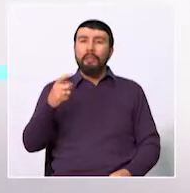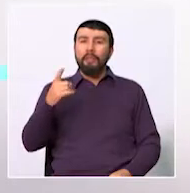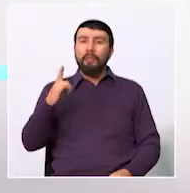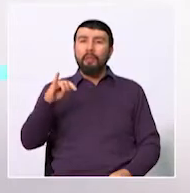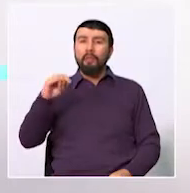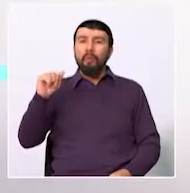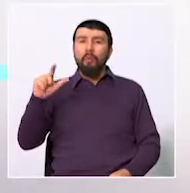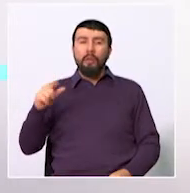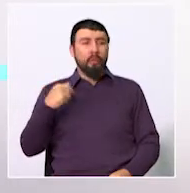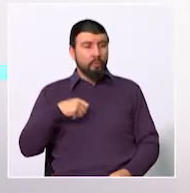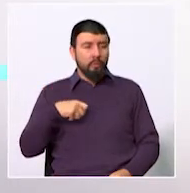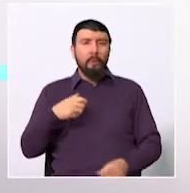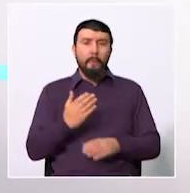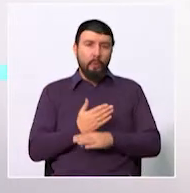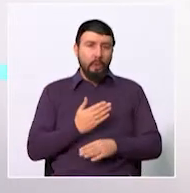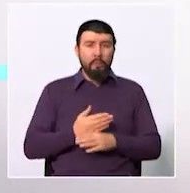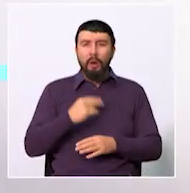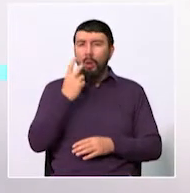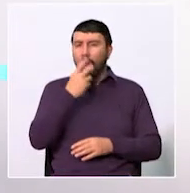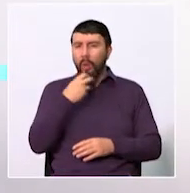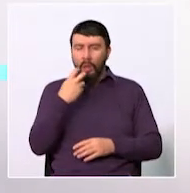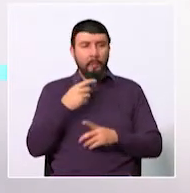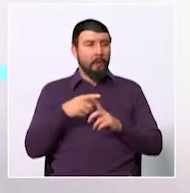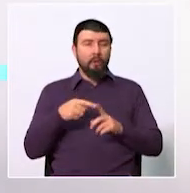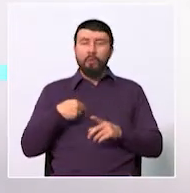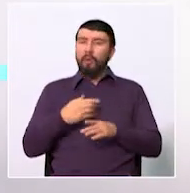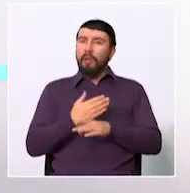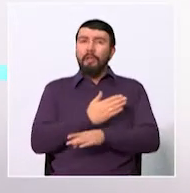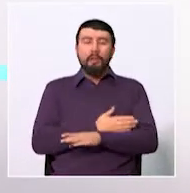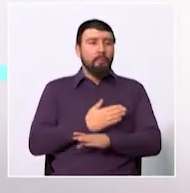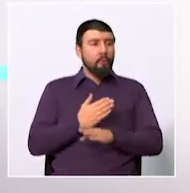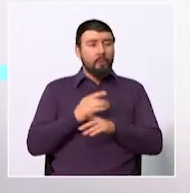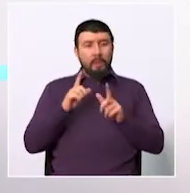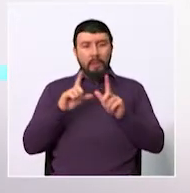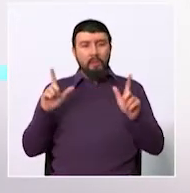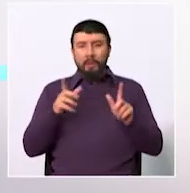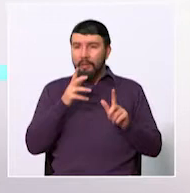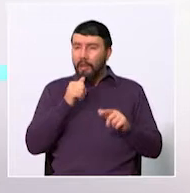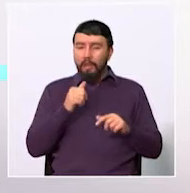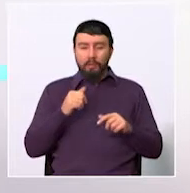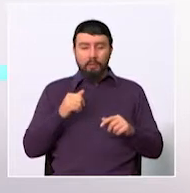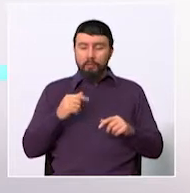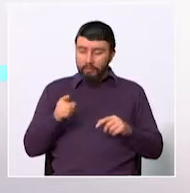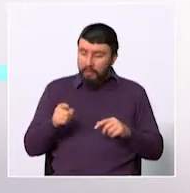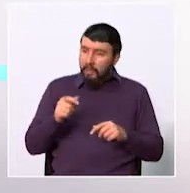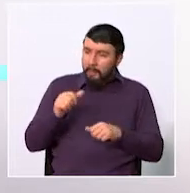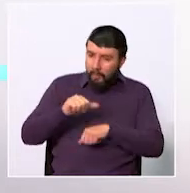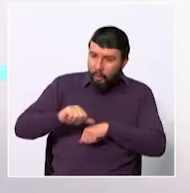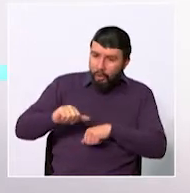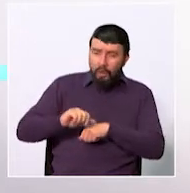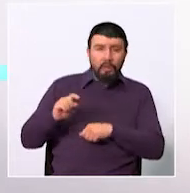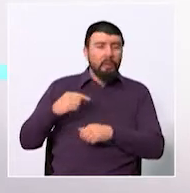tengo el mismo problema pero pues nunca presente problemas del lenguaje déjalo operar o no de pronto con el tiempo el niño arreglará el lenguaje